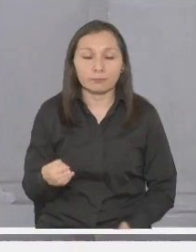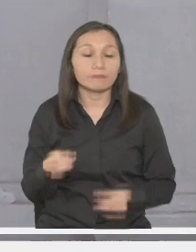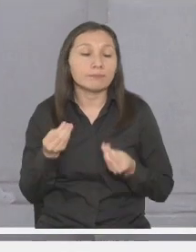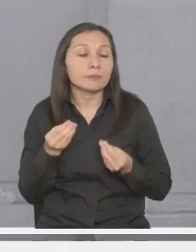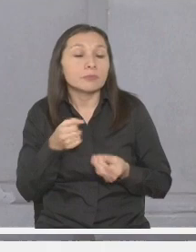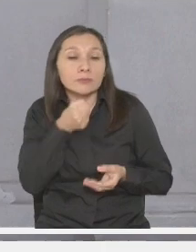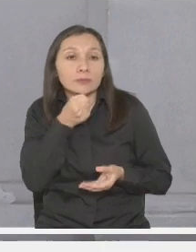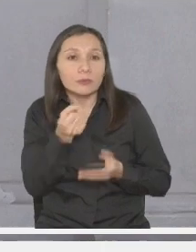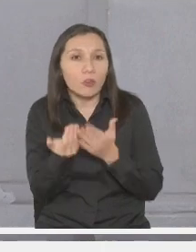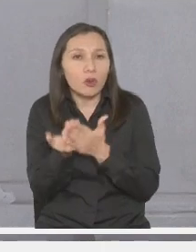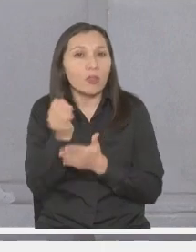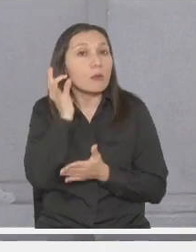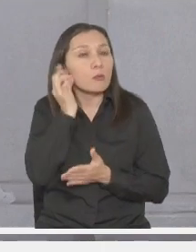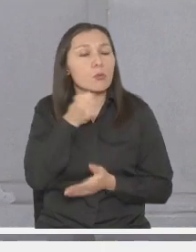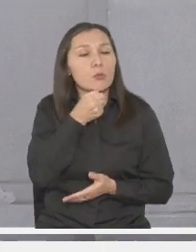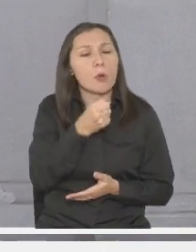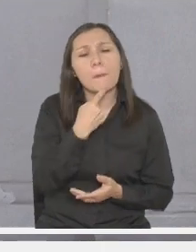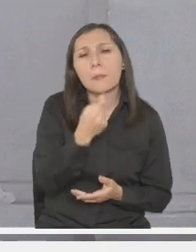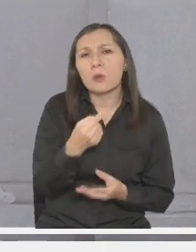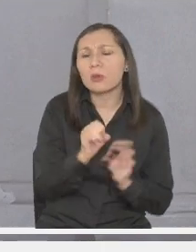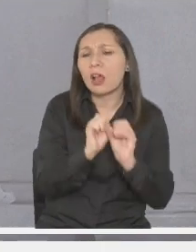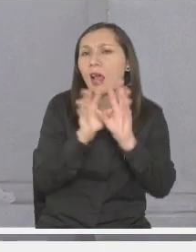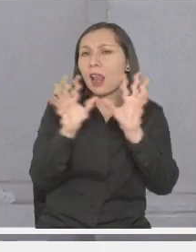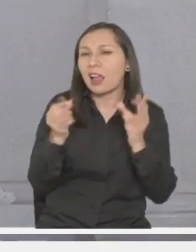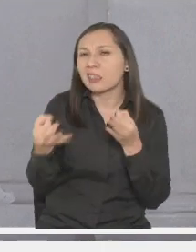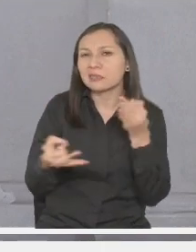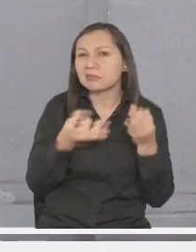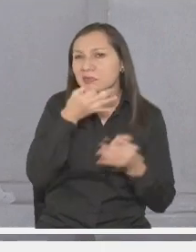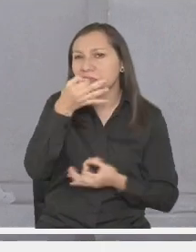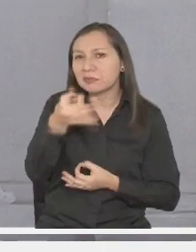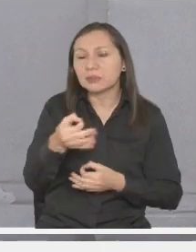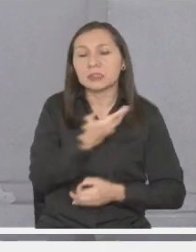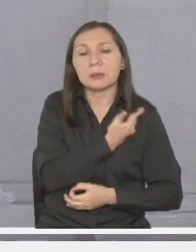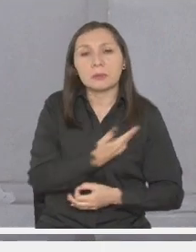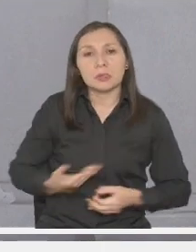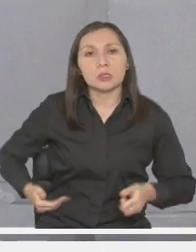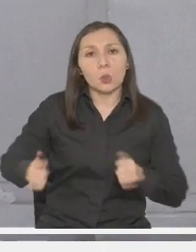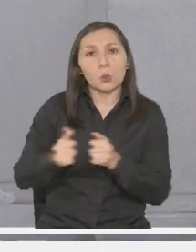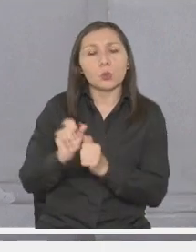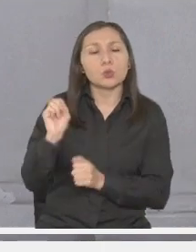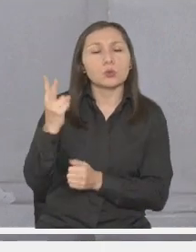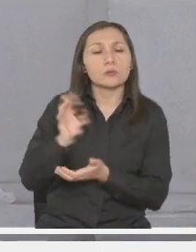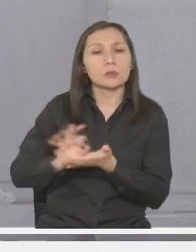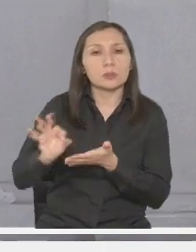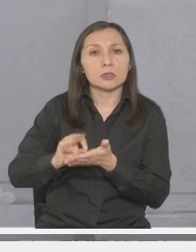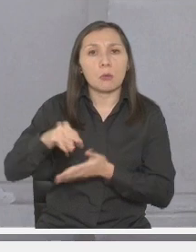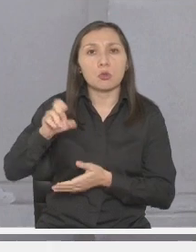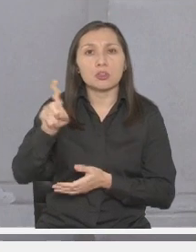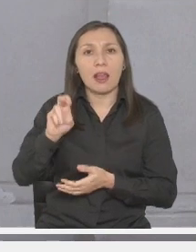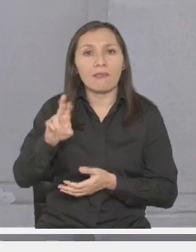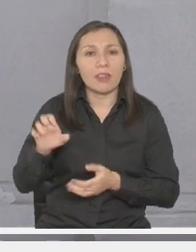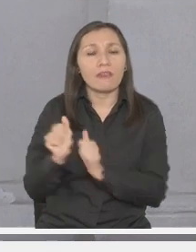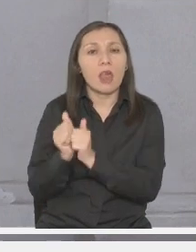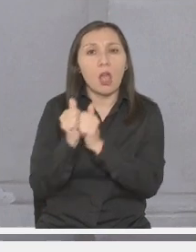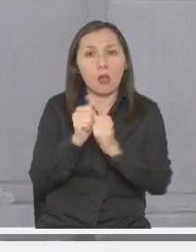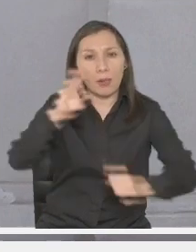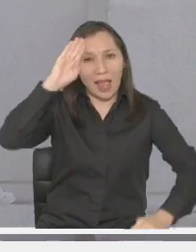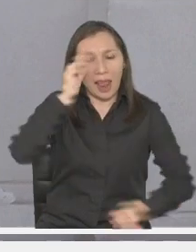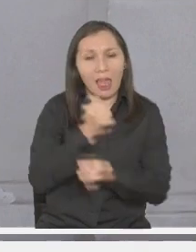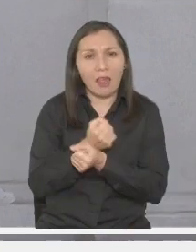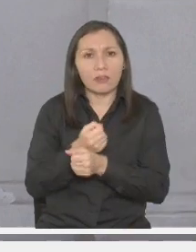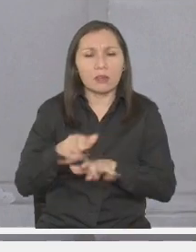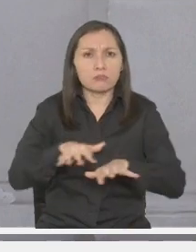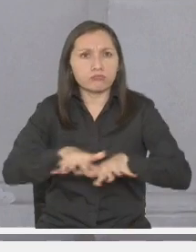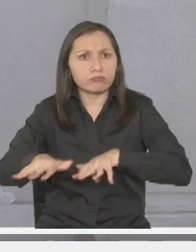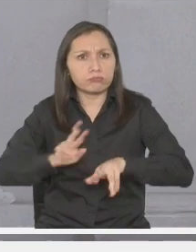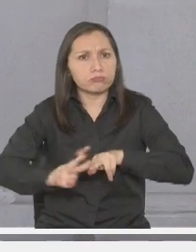Me gustaría que pudiera aclarar a qué se refiere el presidente cuando dice que junto a Estella el subsecretario Monsalve va a acompañar a carabineros en procedimientos